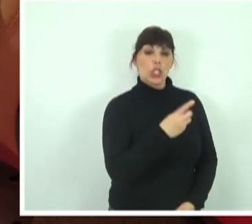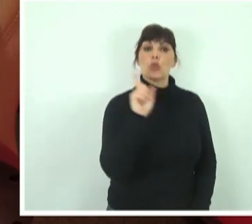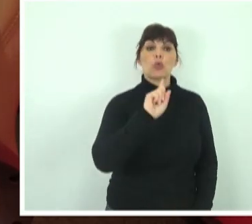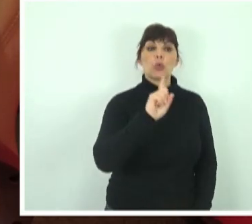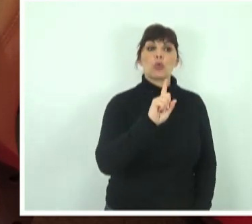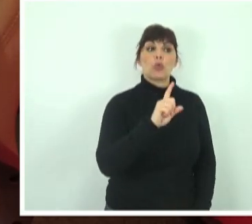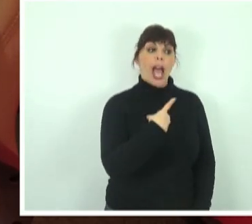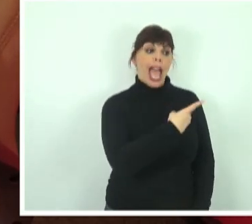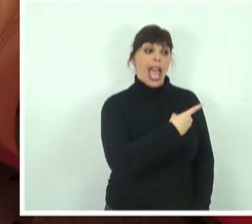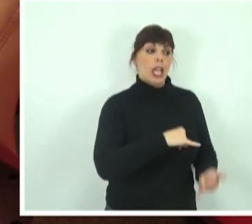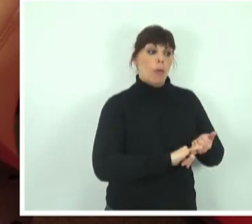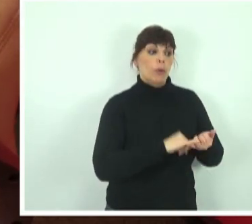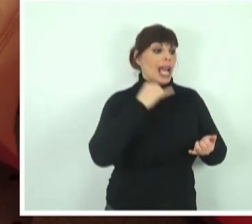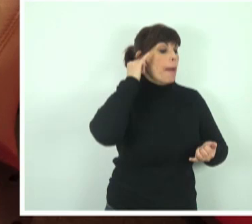Ok.